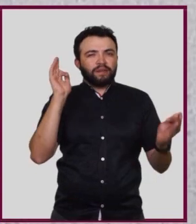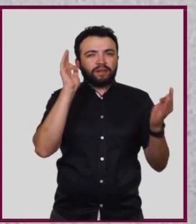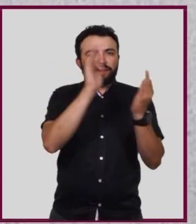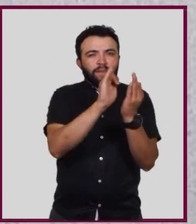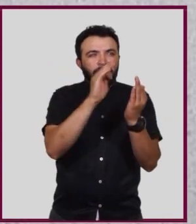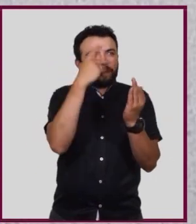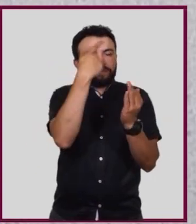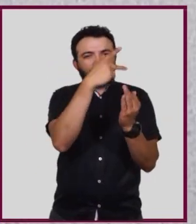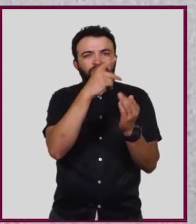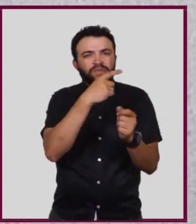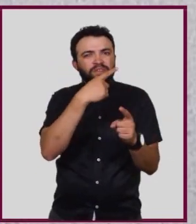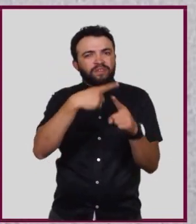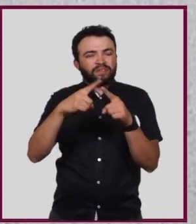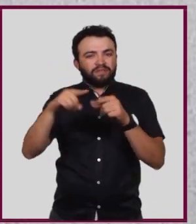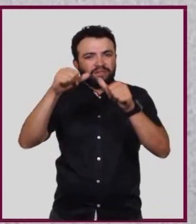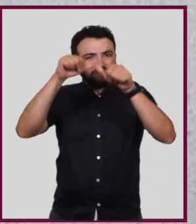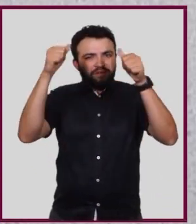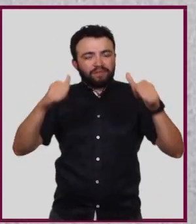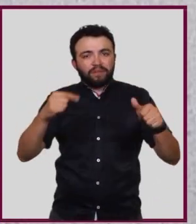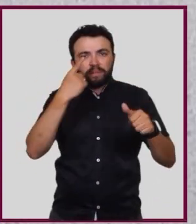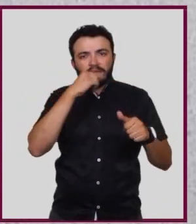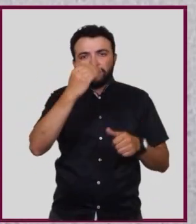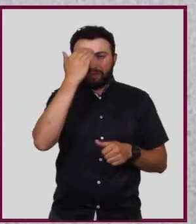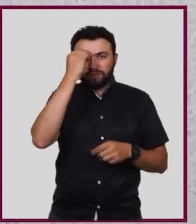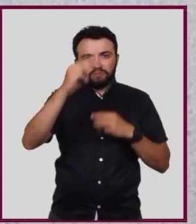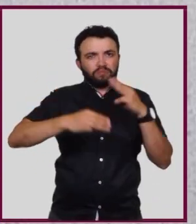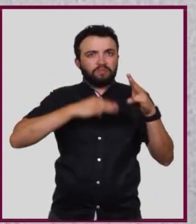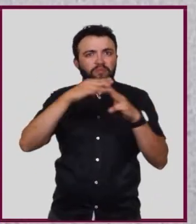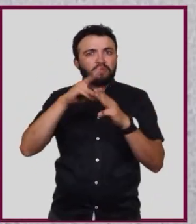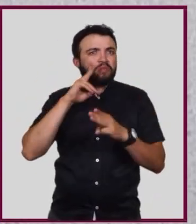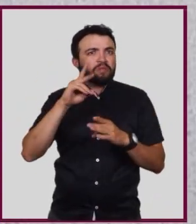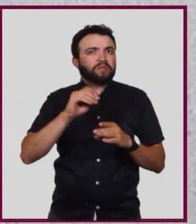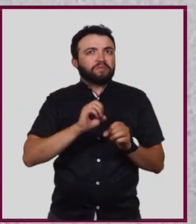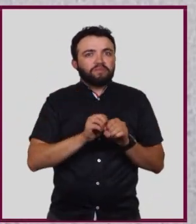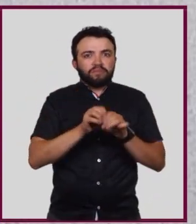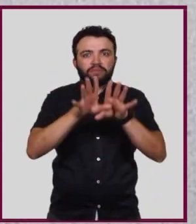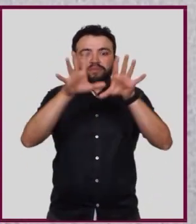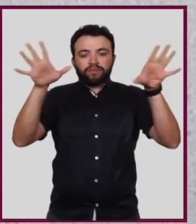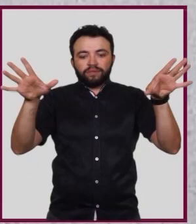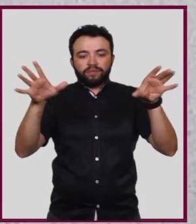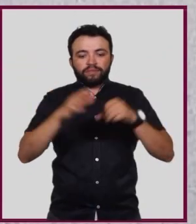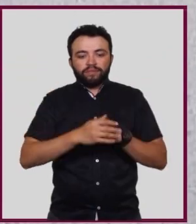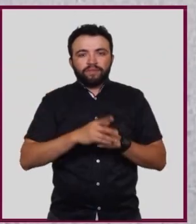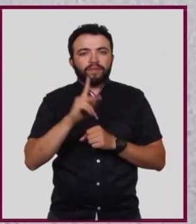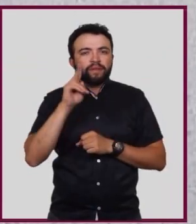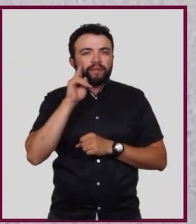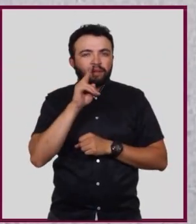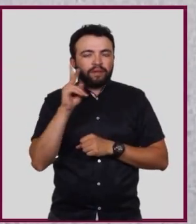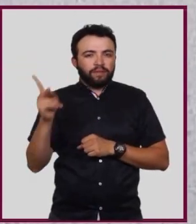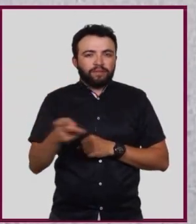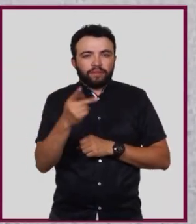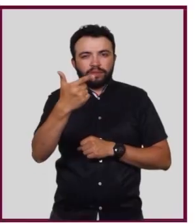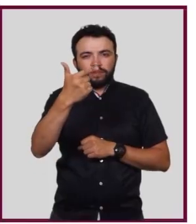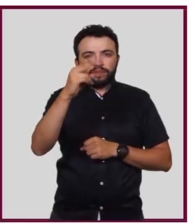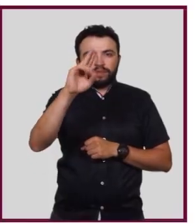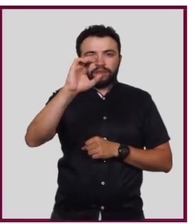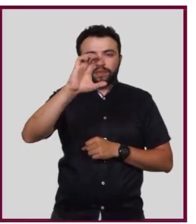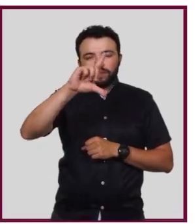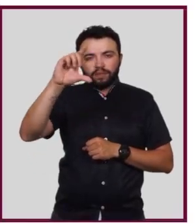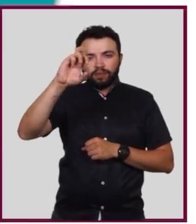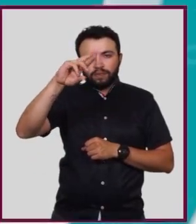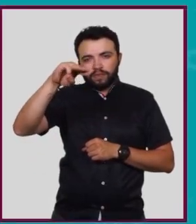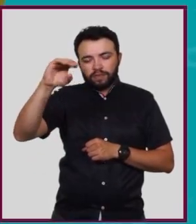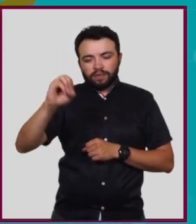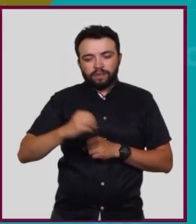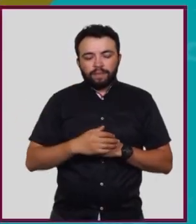Gabriel Orozco. Y para conocer a fondo estas piezas, platicaremos con el artista y curador Guillermo Santamarina Lagunes.